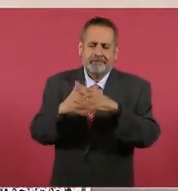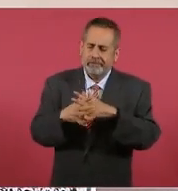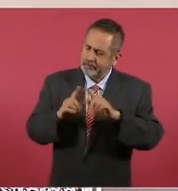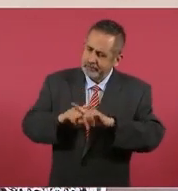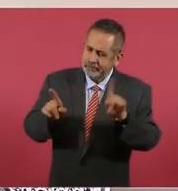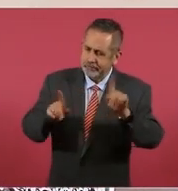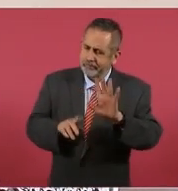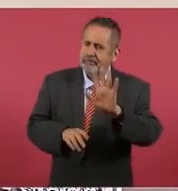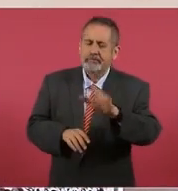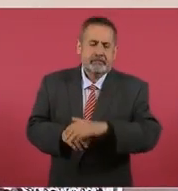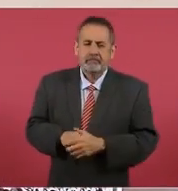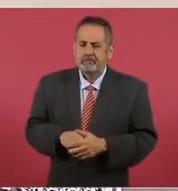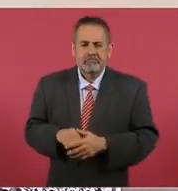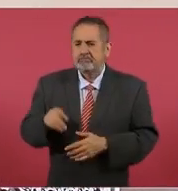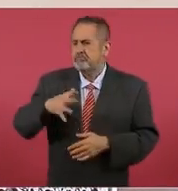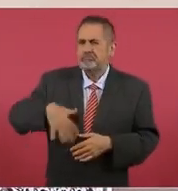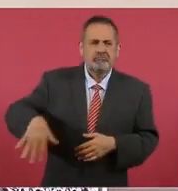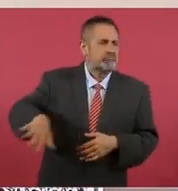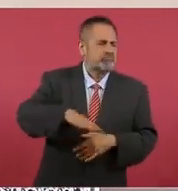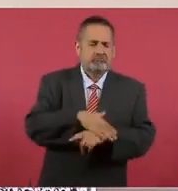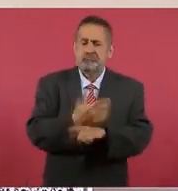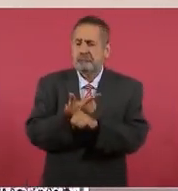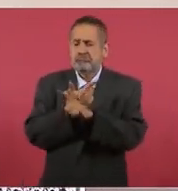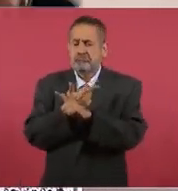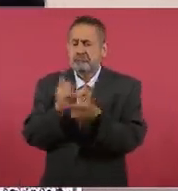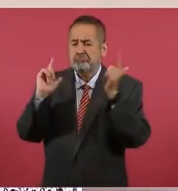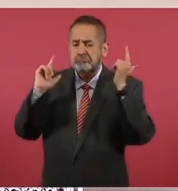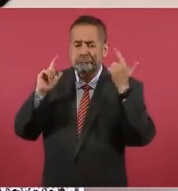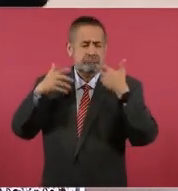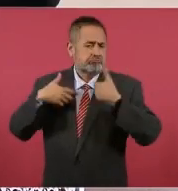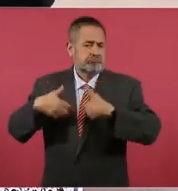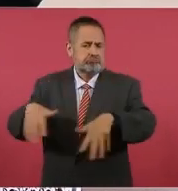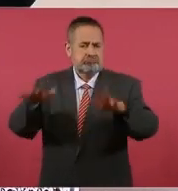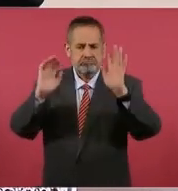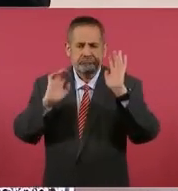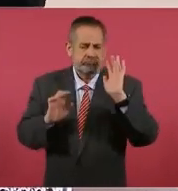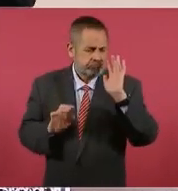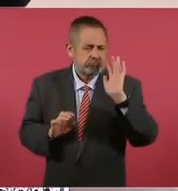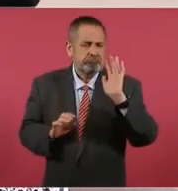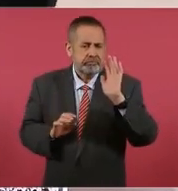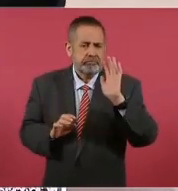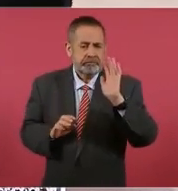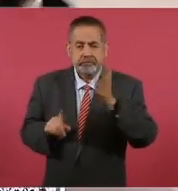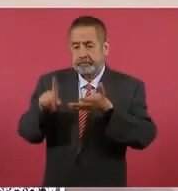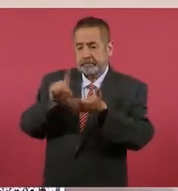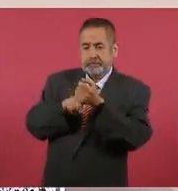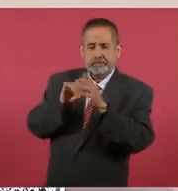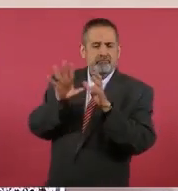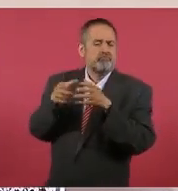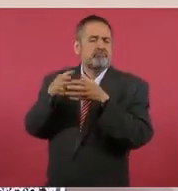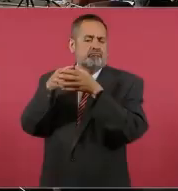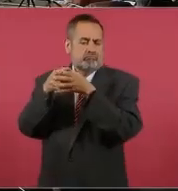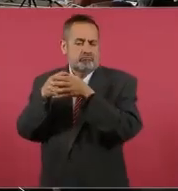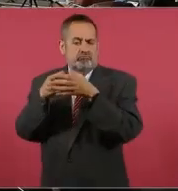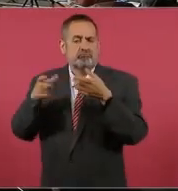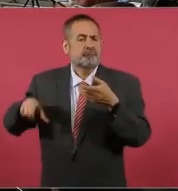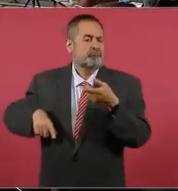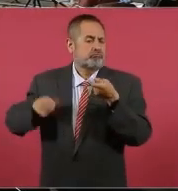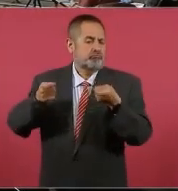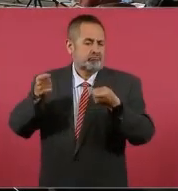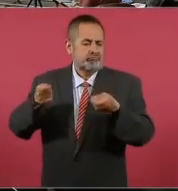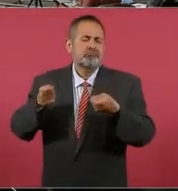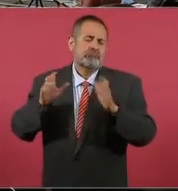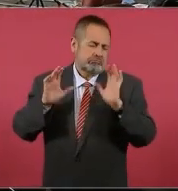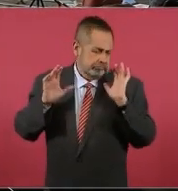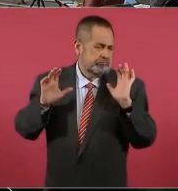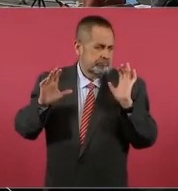Pero básicamente la gente era libre y sí había una clase gobernante, un poder